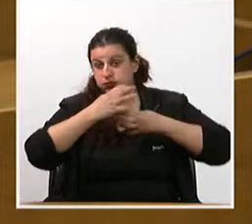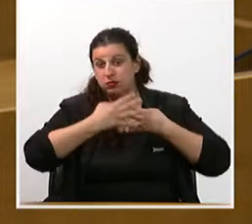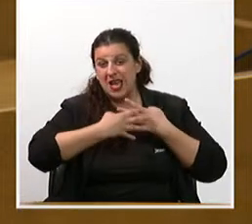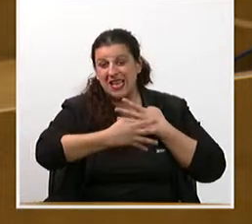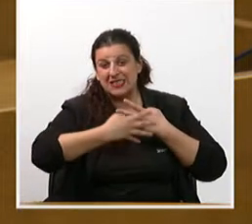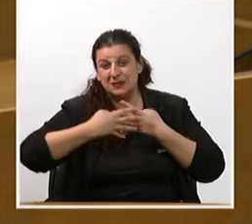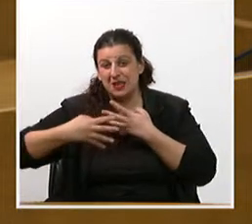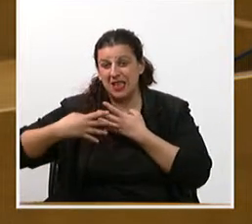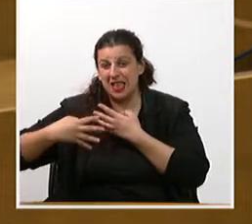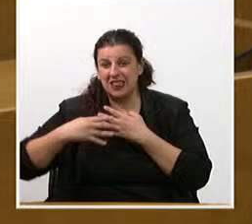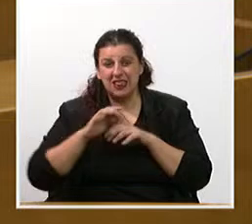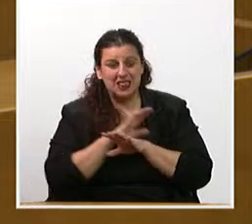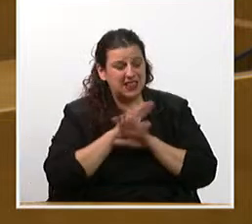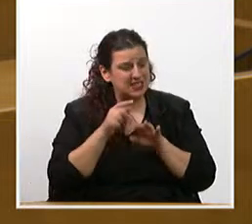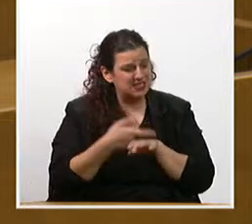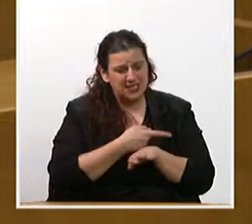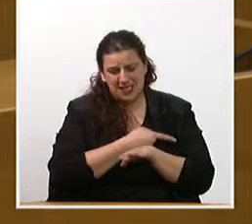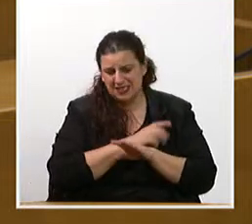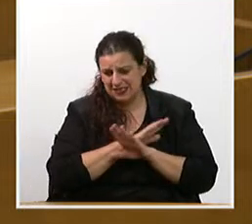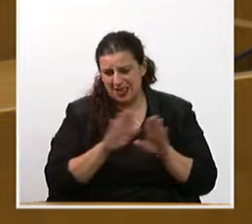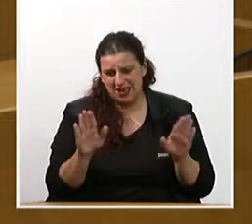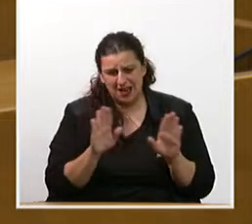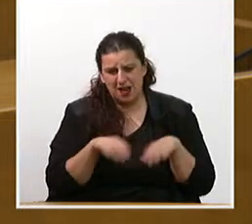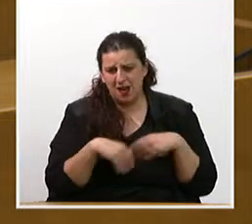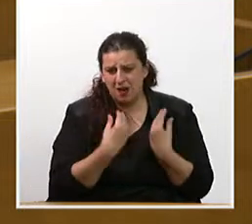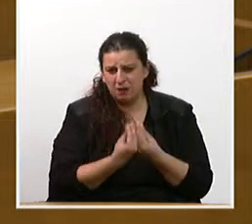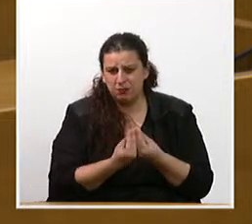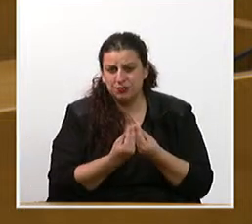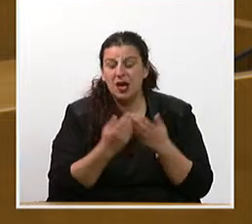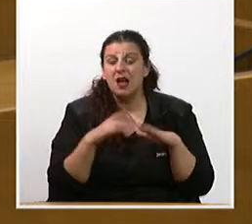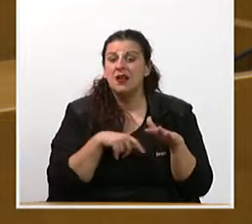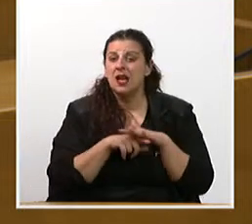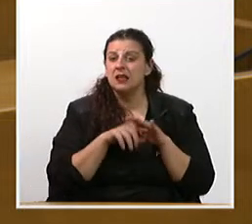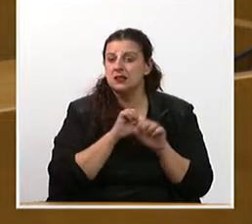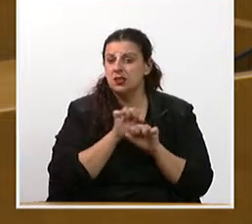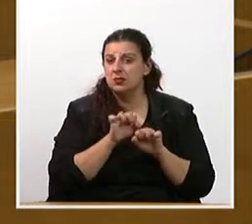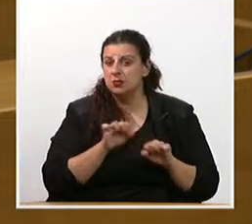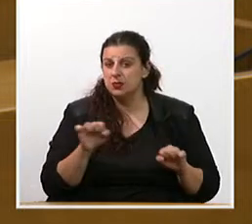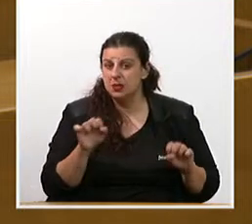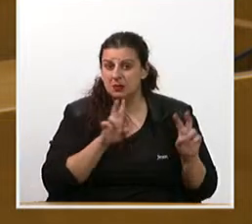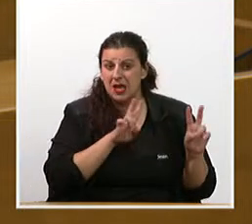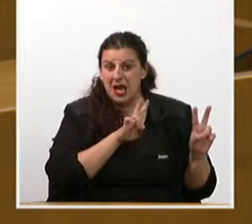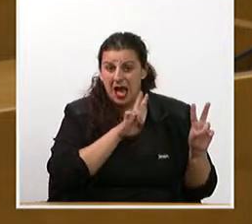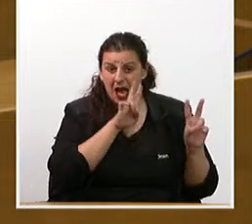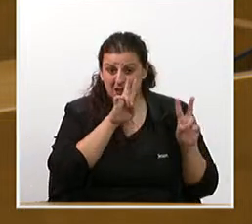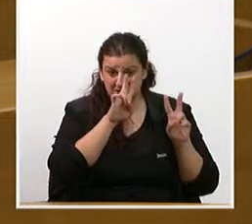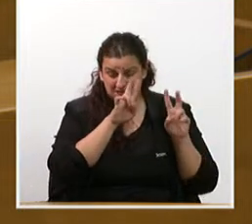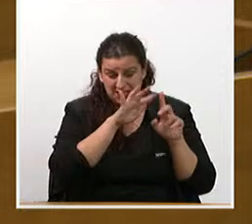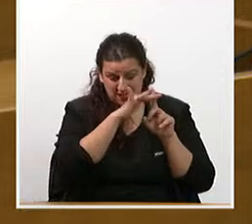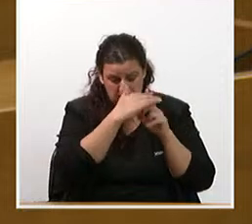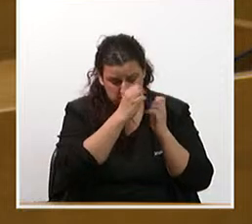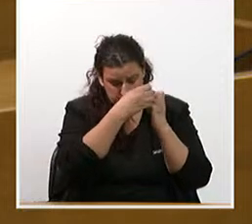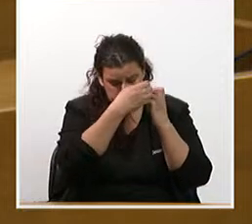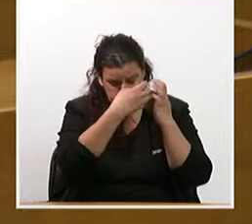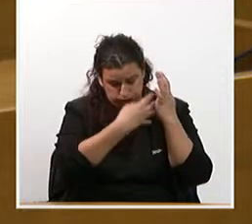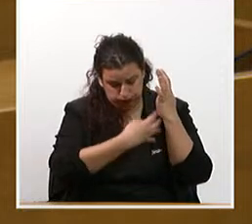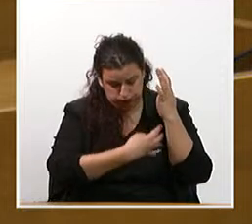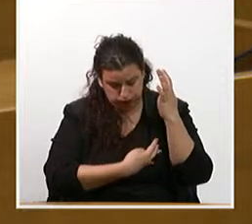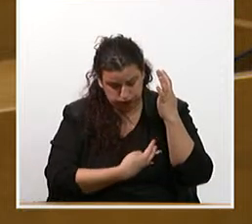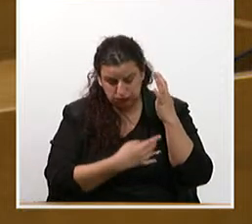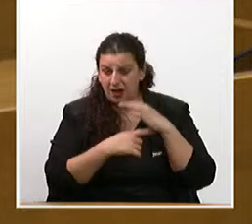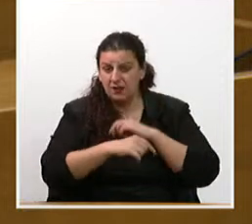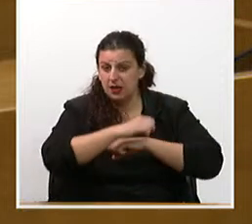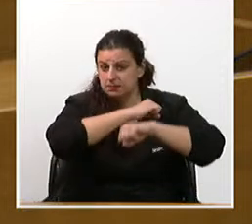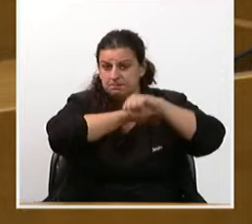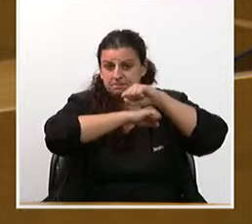órganos judiciales dificulta su gestión y el aumento de asuntos ingresados hace muy difícil disminuir la tasa de congestión sin el